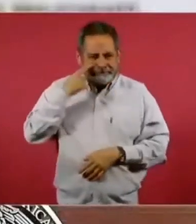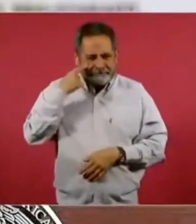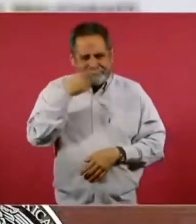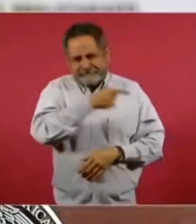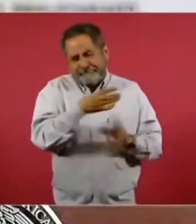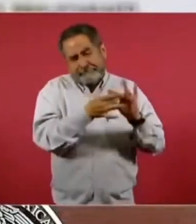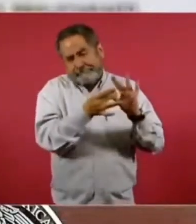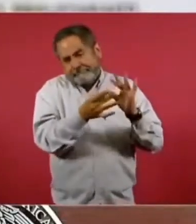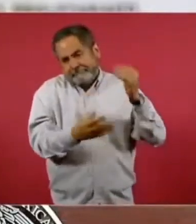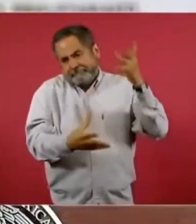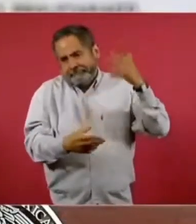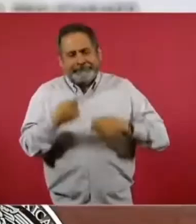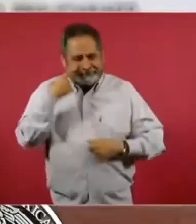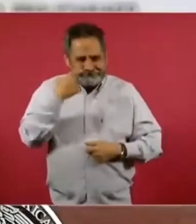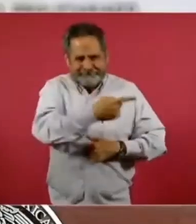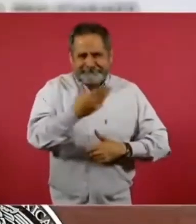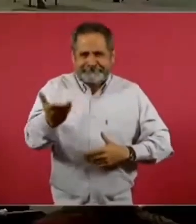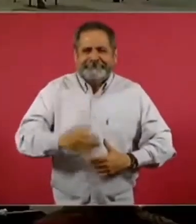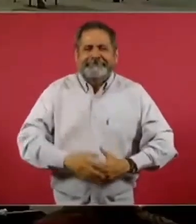son muchas. Vamos a verlo.